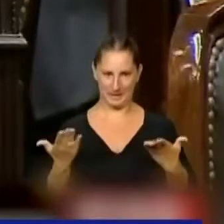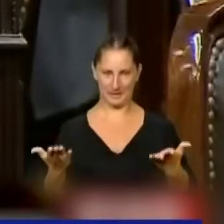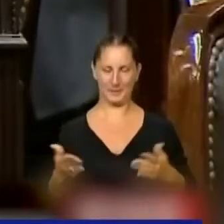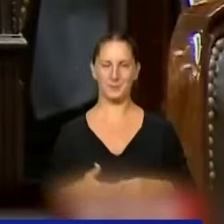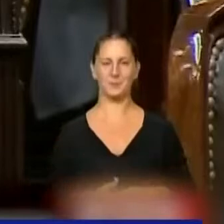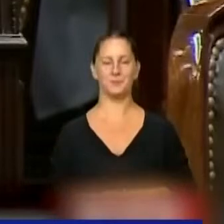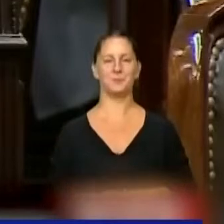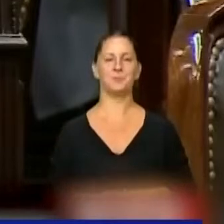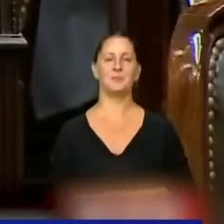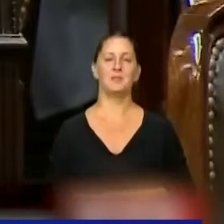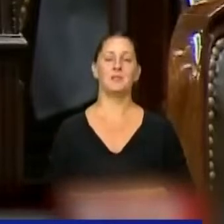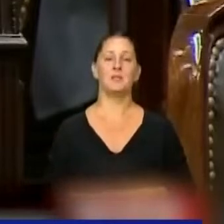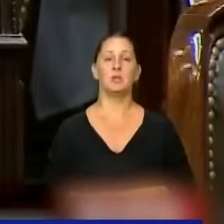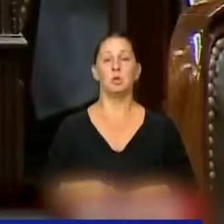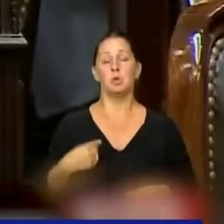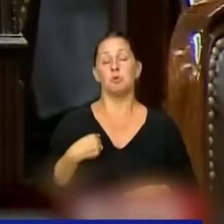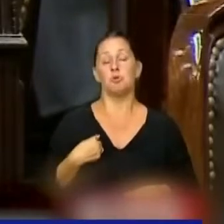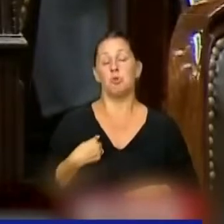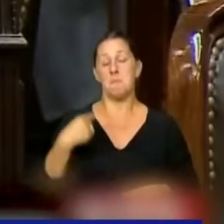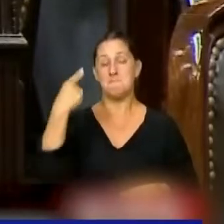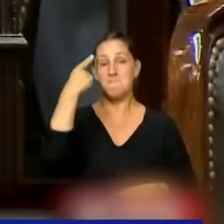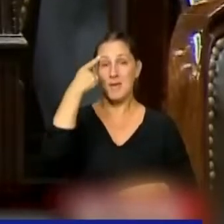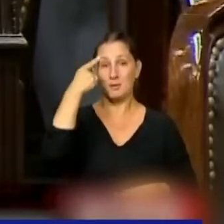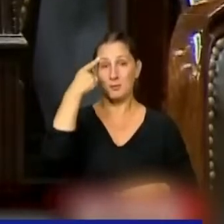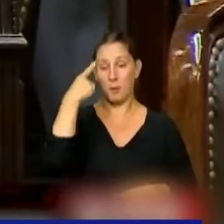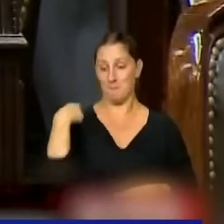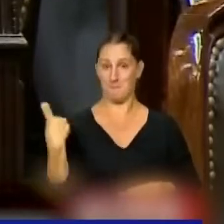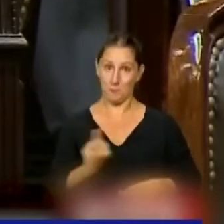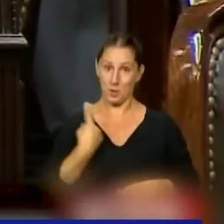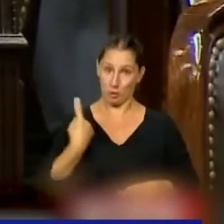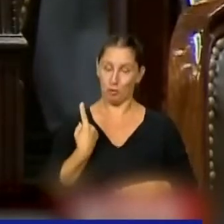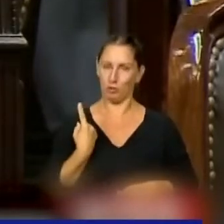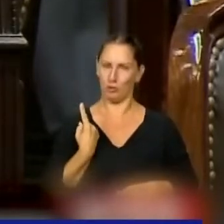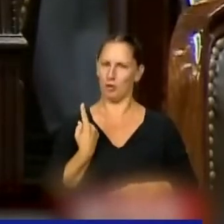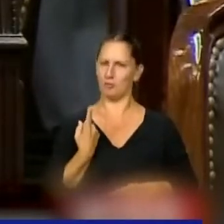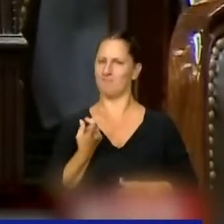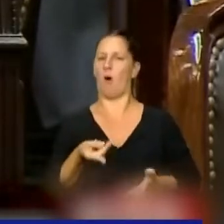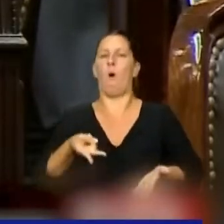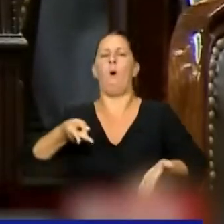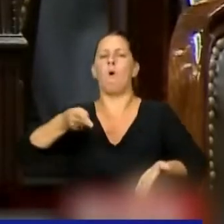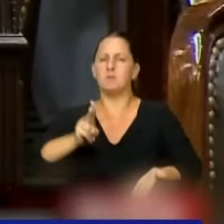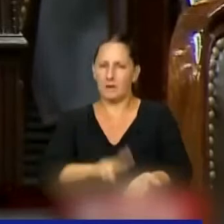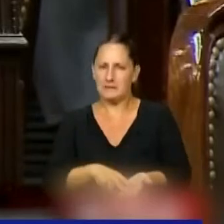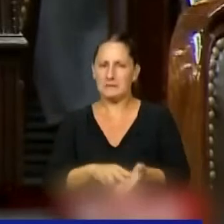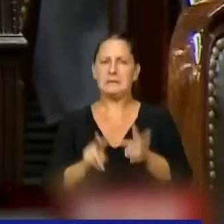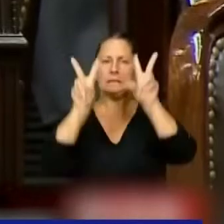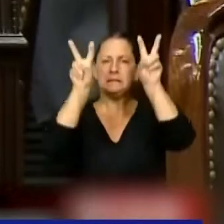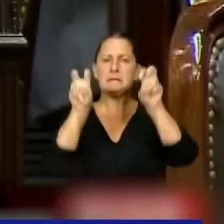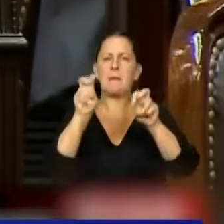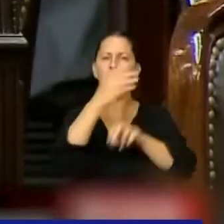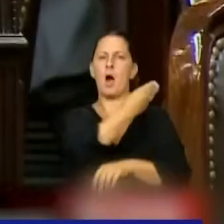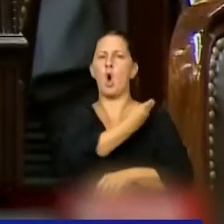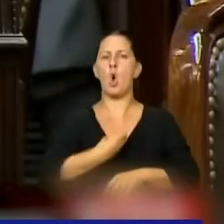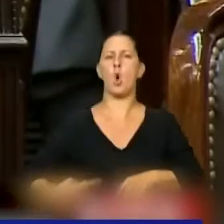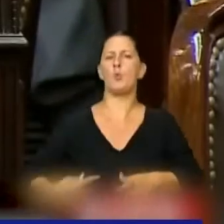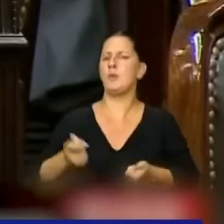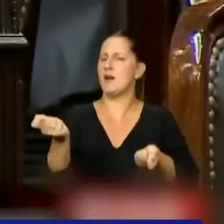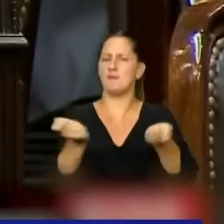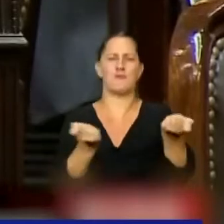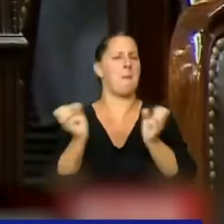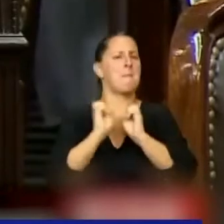Ya vamos a hacer los anuncios del caso. Eso lo voy a resolver de una manera clara y transparente, de